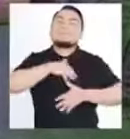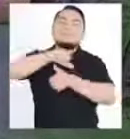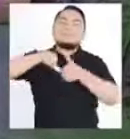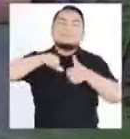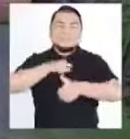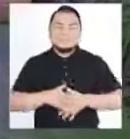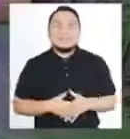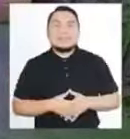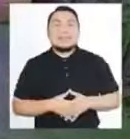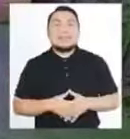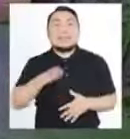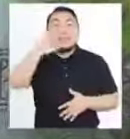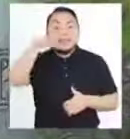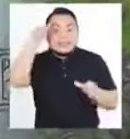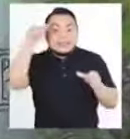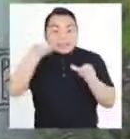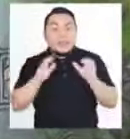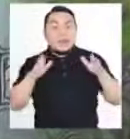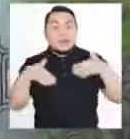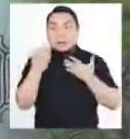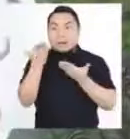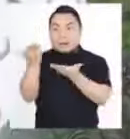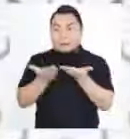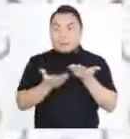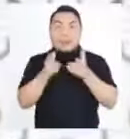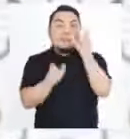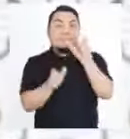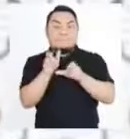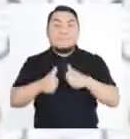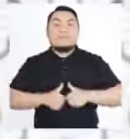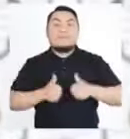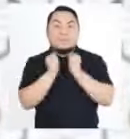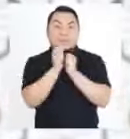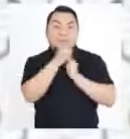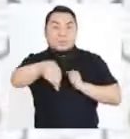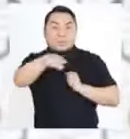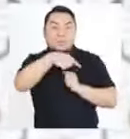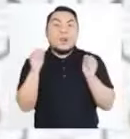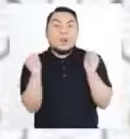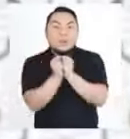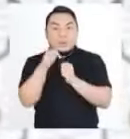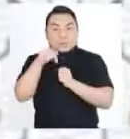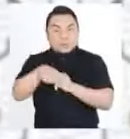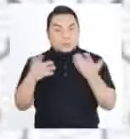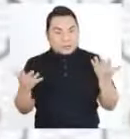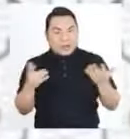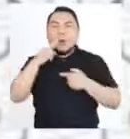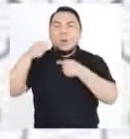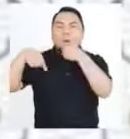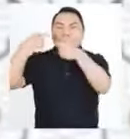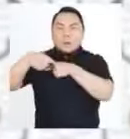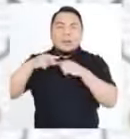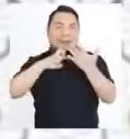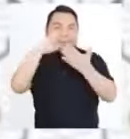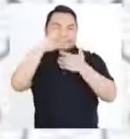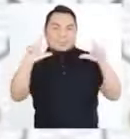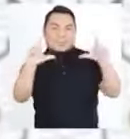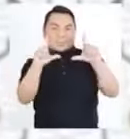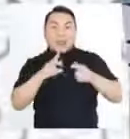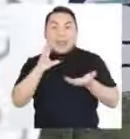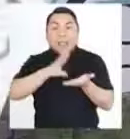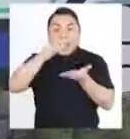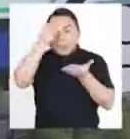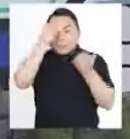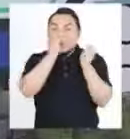manera divertida. Recuerden que pueden invitar a las personas que viven con ustedes a acompañarlos en este y todos los